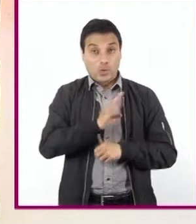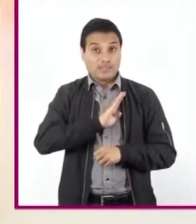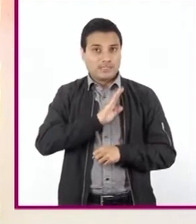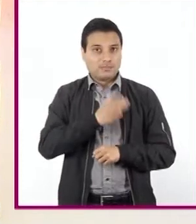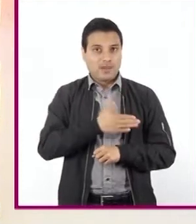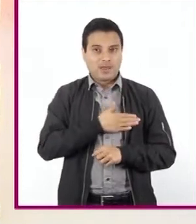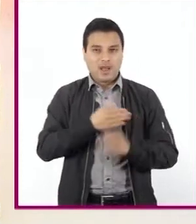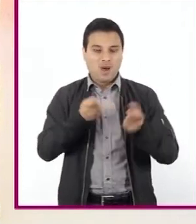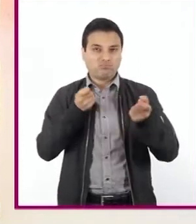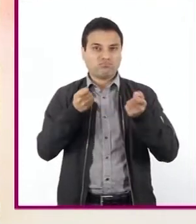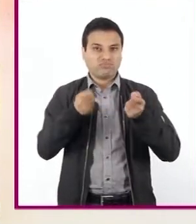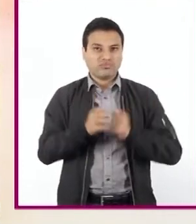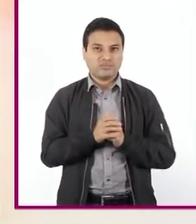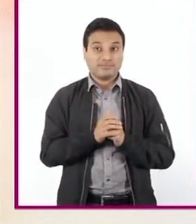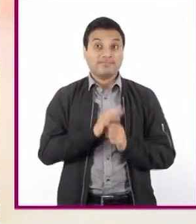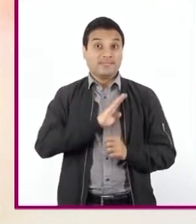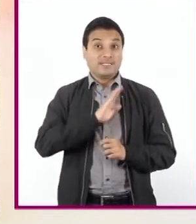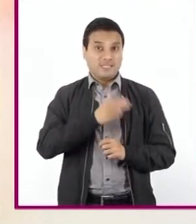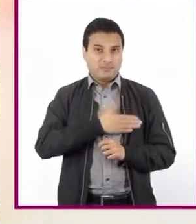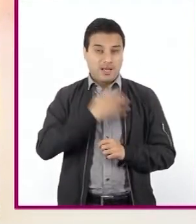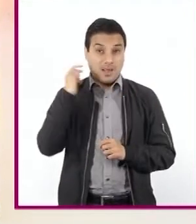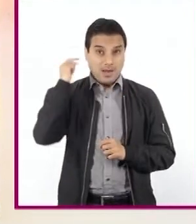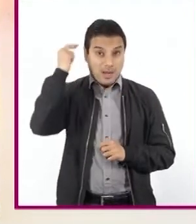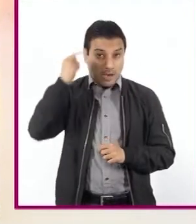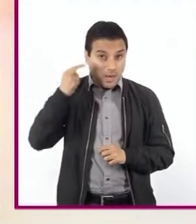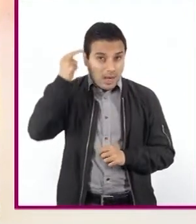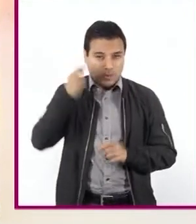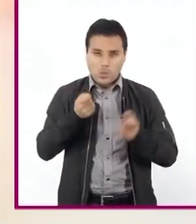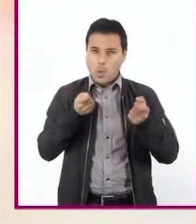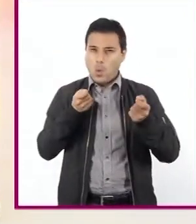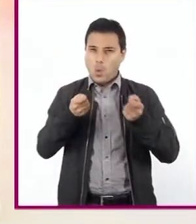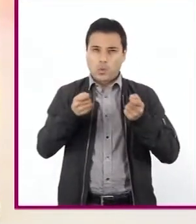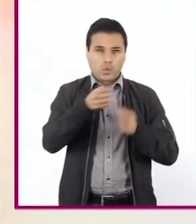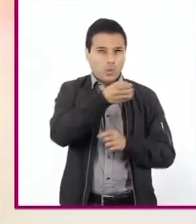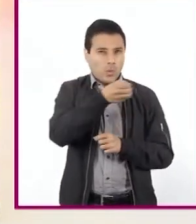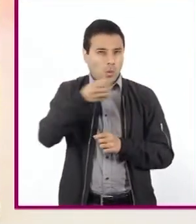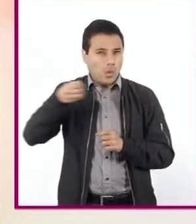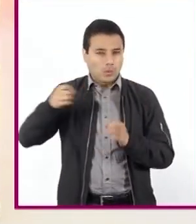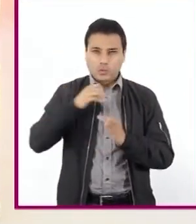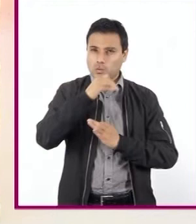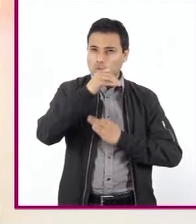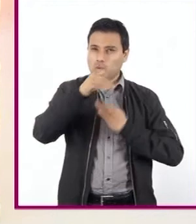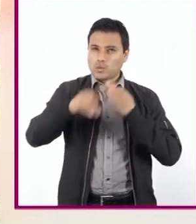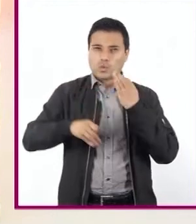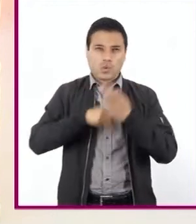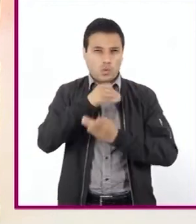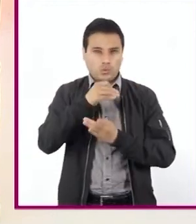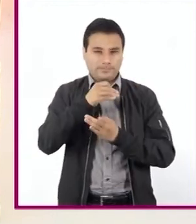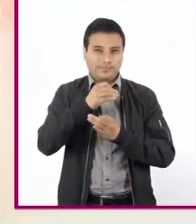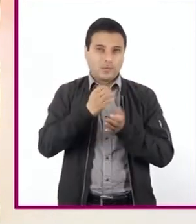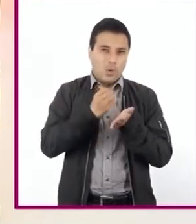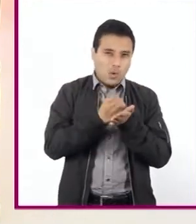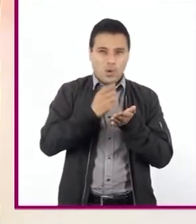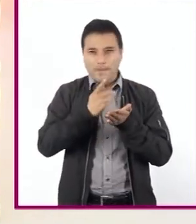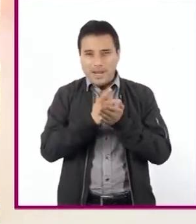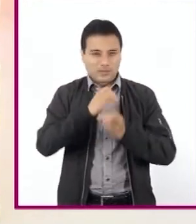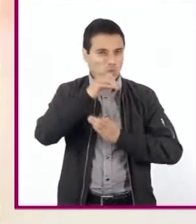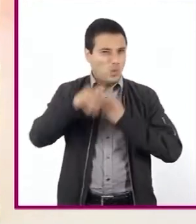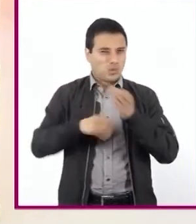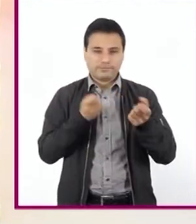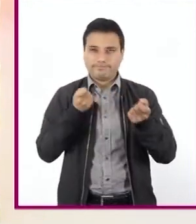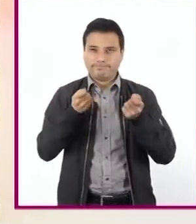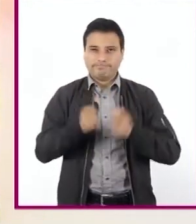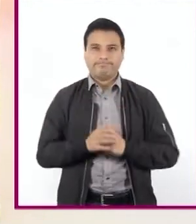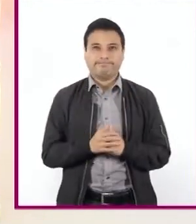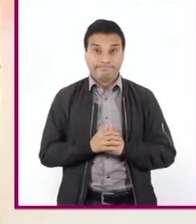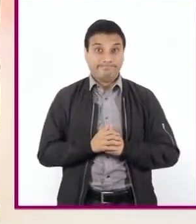decir, la corona tenía todo el control, organización y comercio en torno a los metales preciosos. Sin